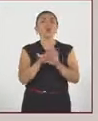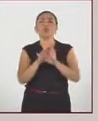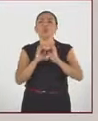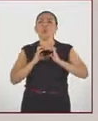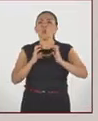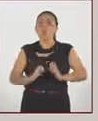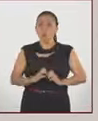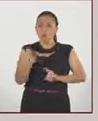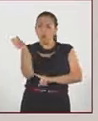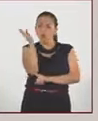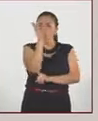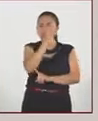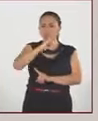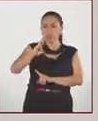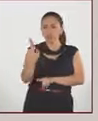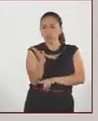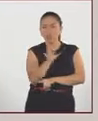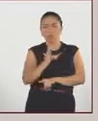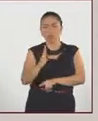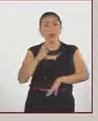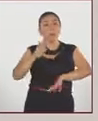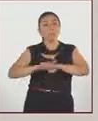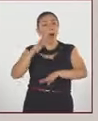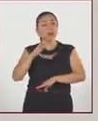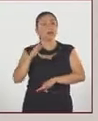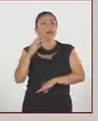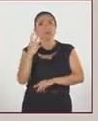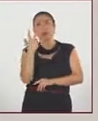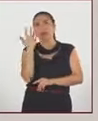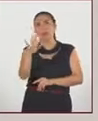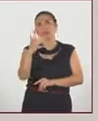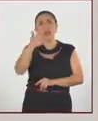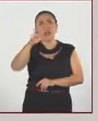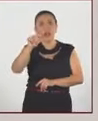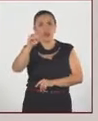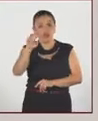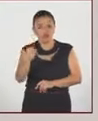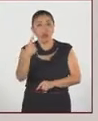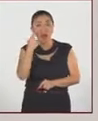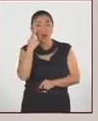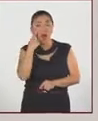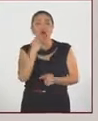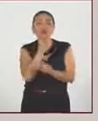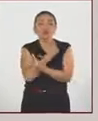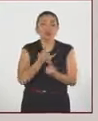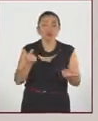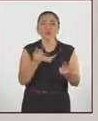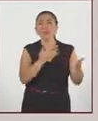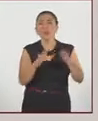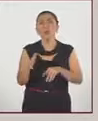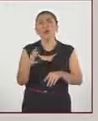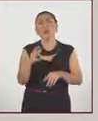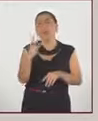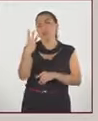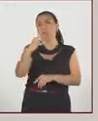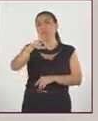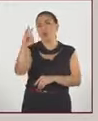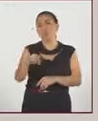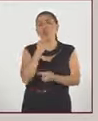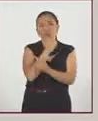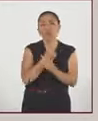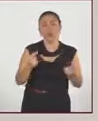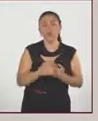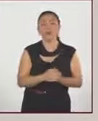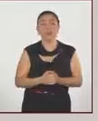grados y prevalece en escolares de 2 a 3 años, a 3%, perdón. Aquí lo que